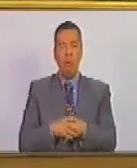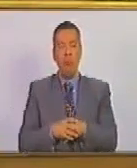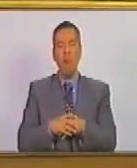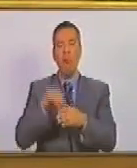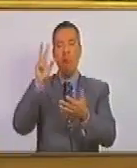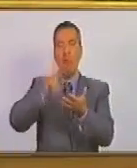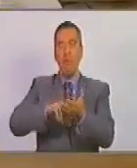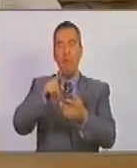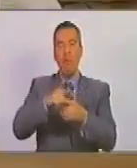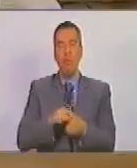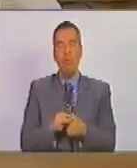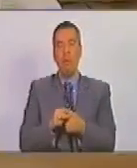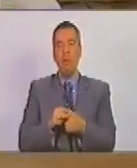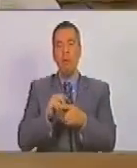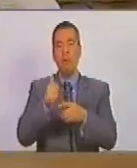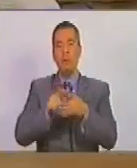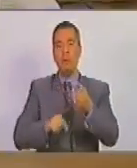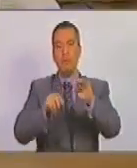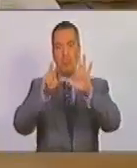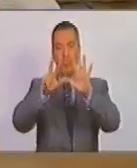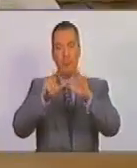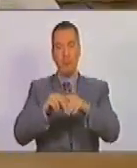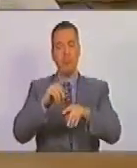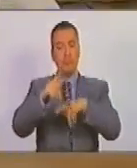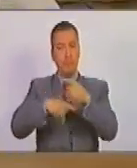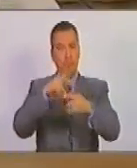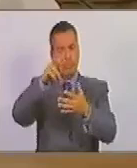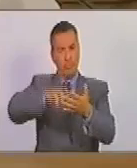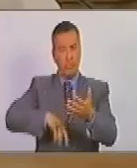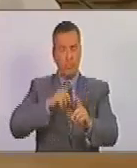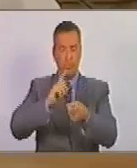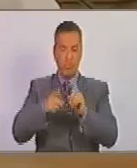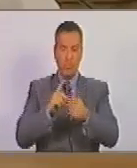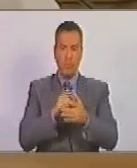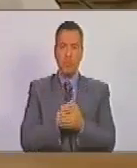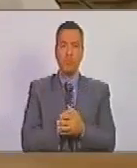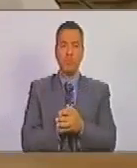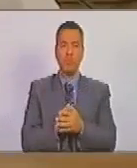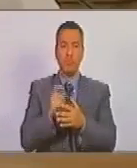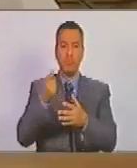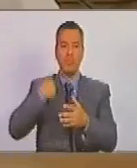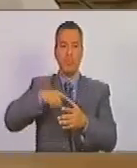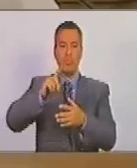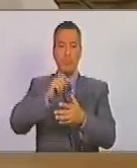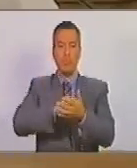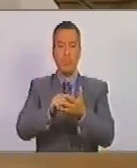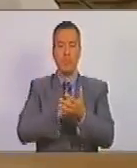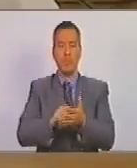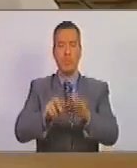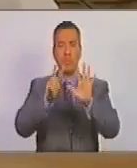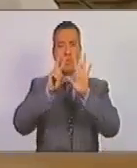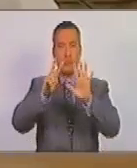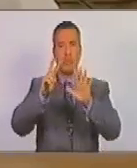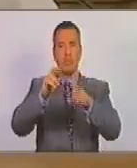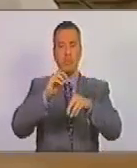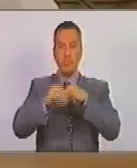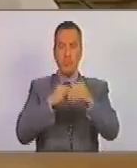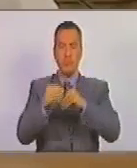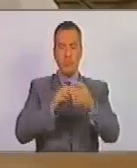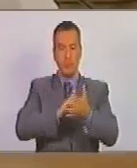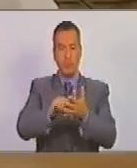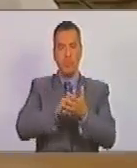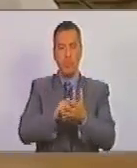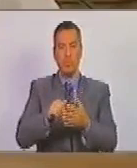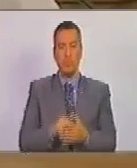Queda aprobado. Siguiente. Décimo octavo. Se propone aprobar con modificación el contenido del artículo 7, el cual queda redactado en los